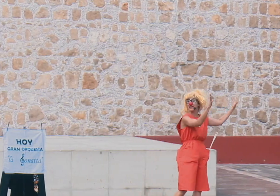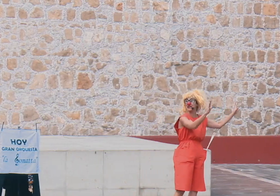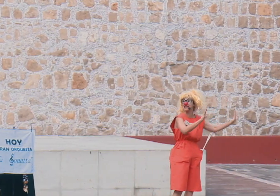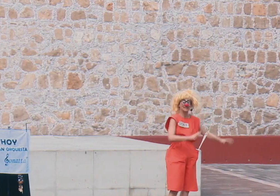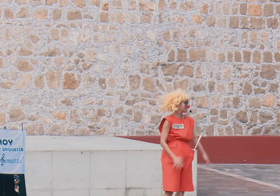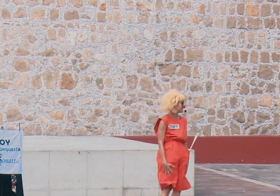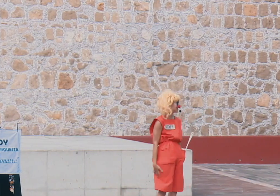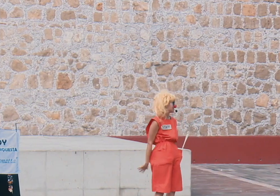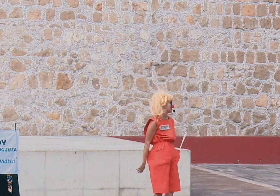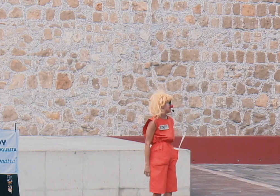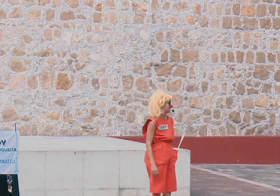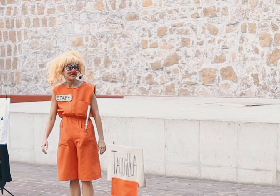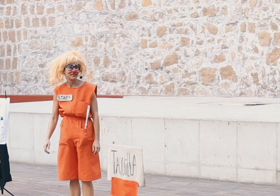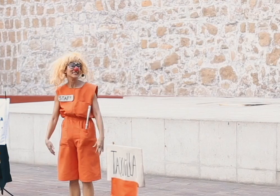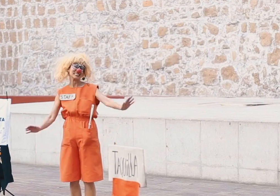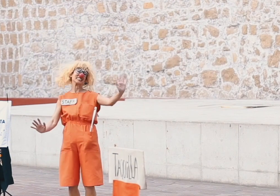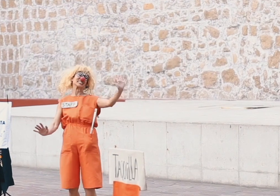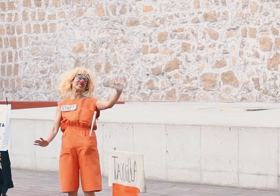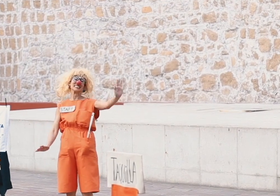Tanto panà.